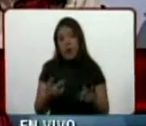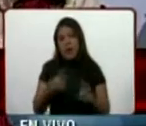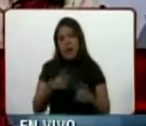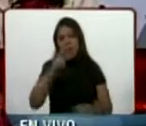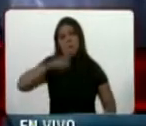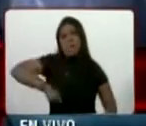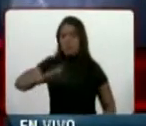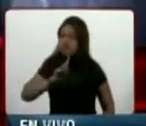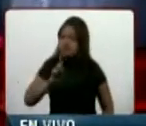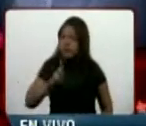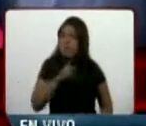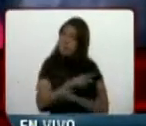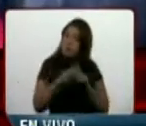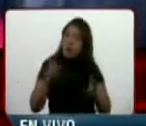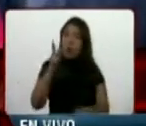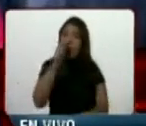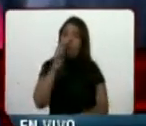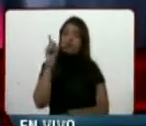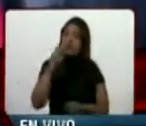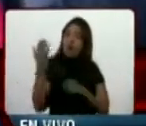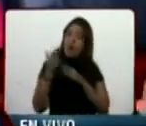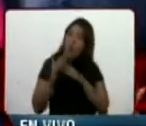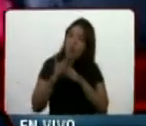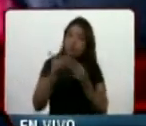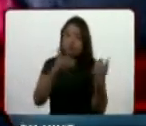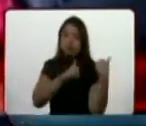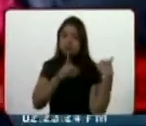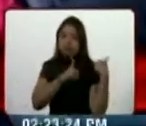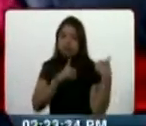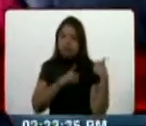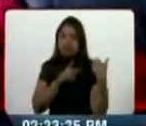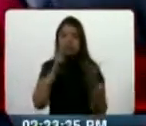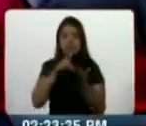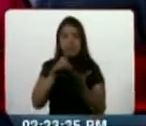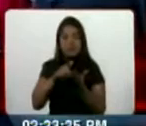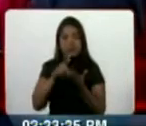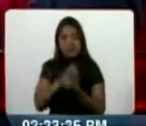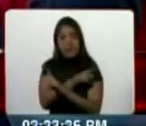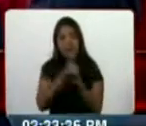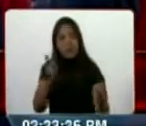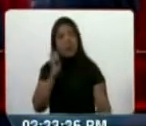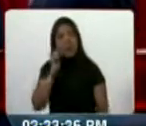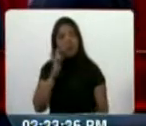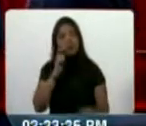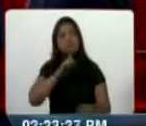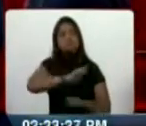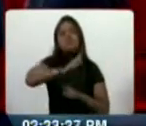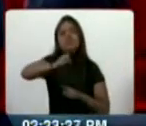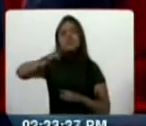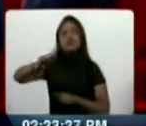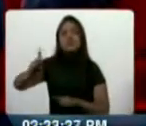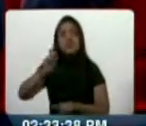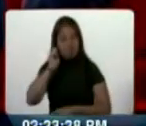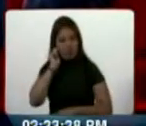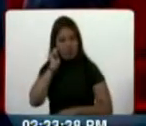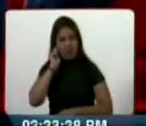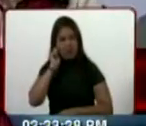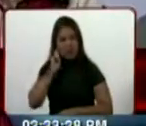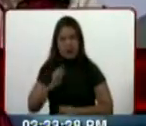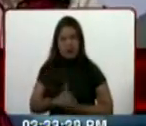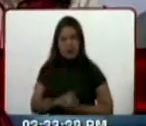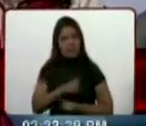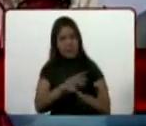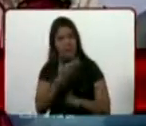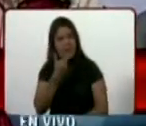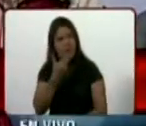hombres, digamos, comparten, participan, hacen, pero la mujer dirige. A veces hasta mejor, porque la